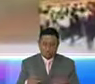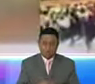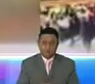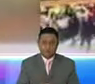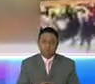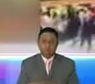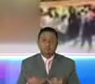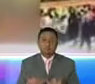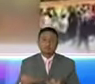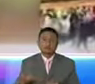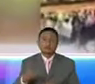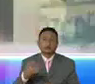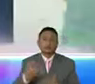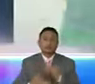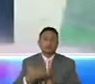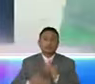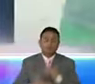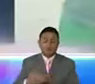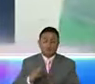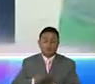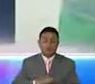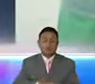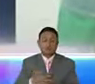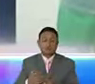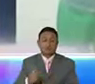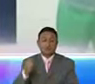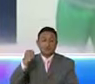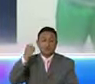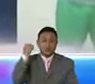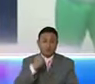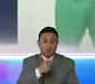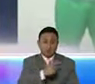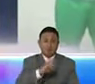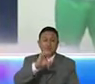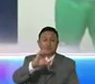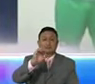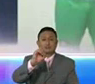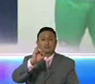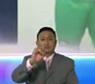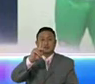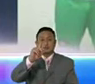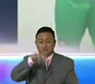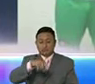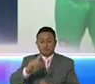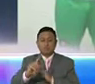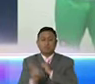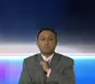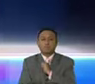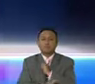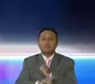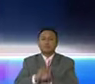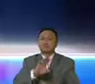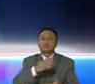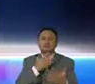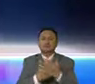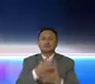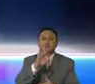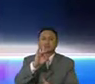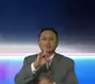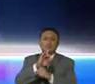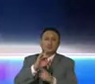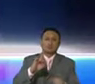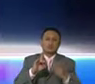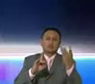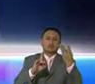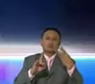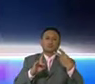Serán procesados por el delito de tentativa de asesinato que, según el COIP, es sancionado con una pena que puede ser de 8 y